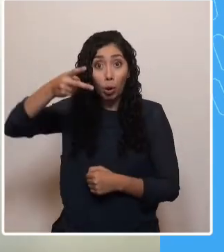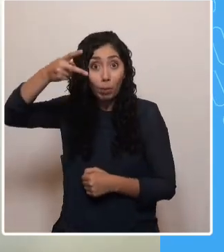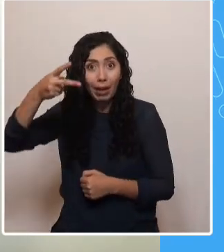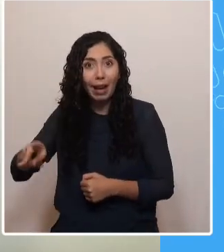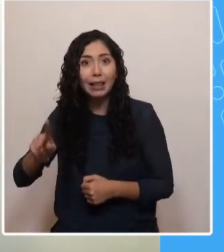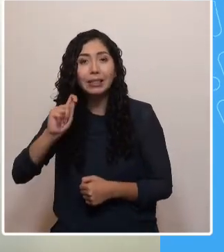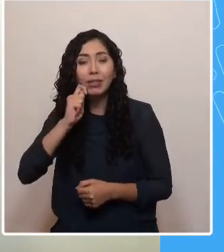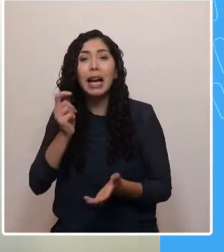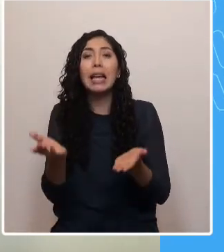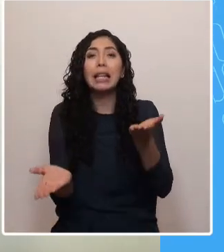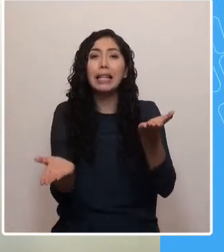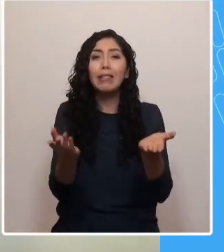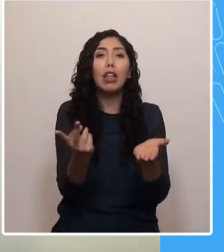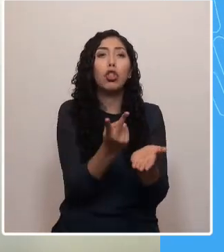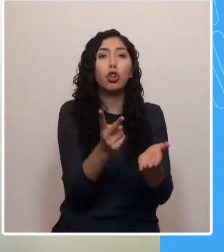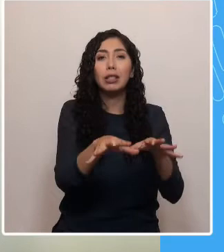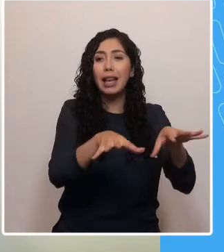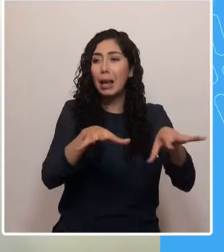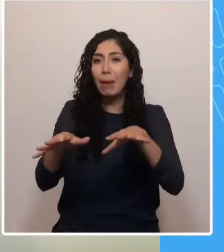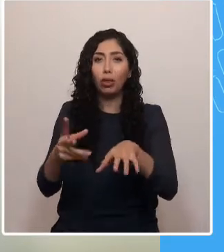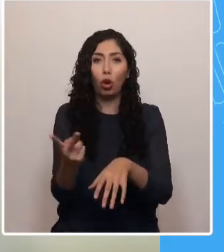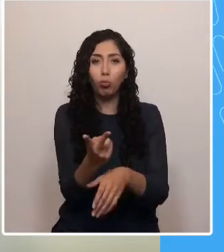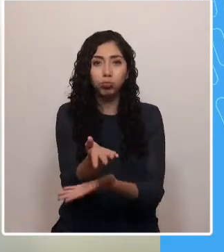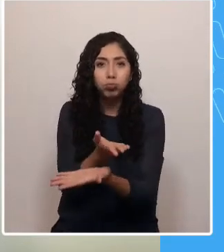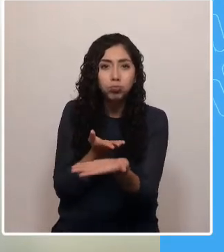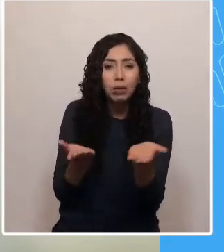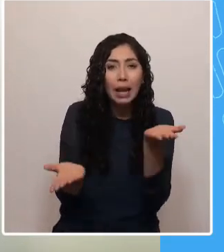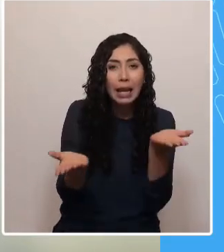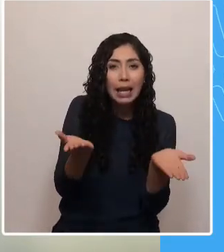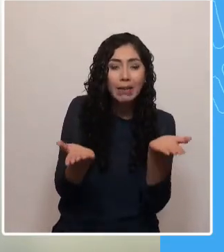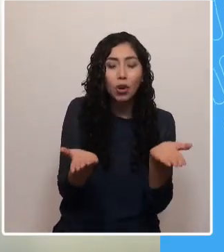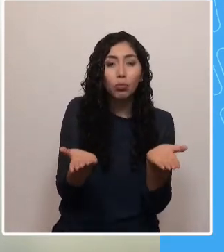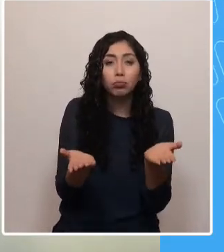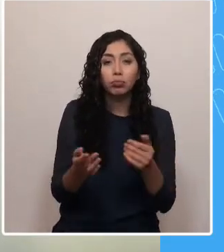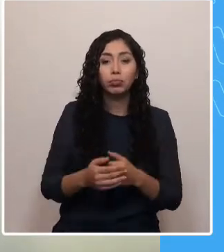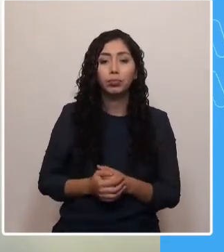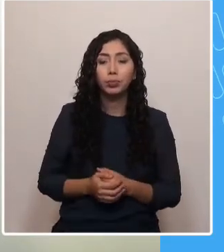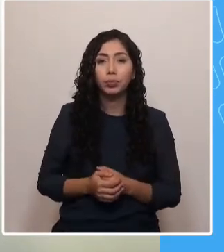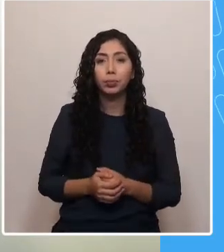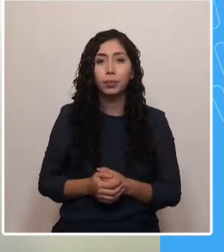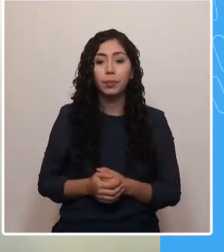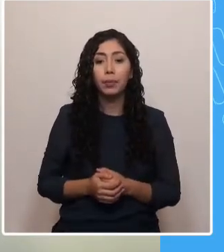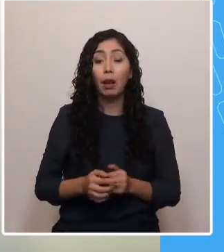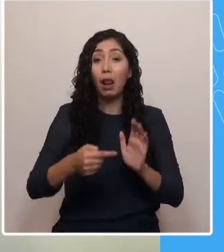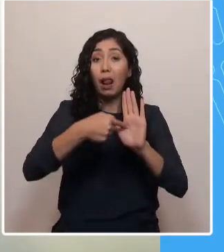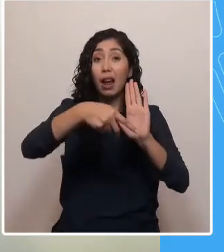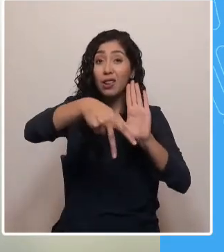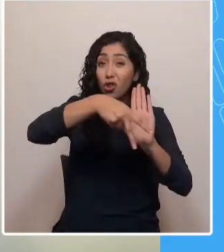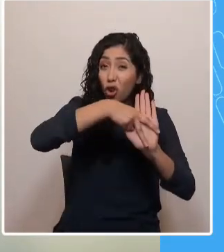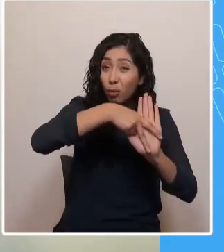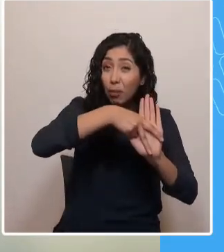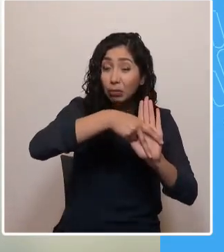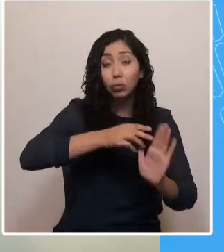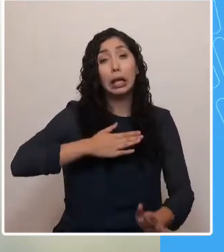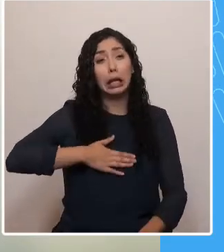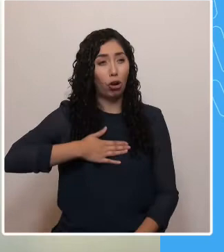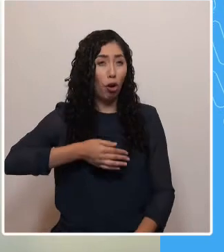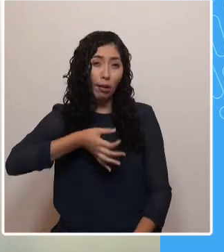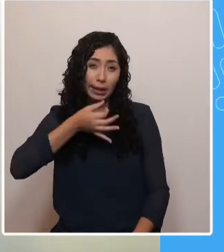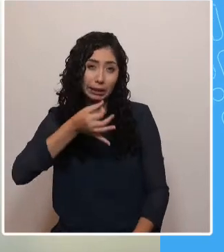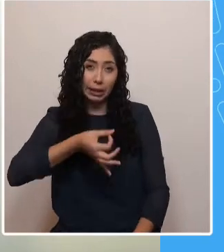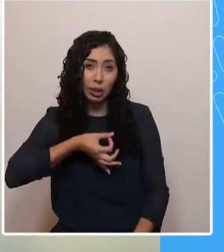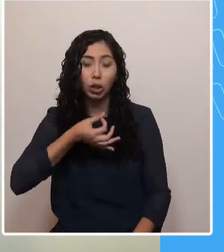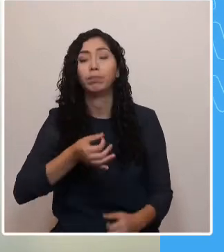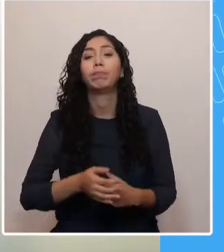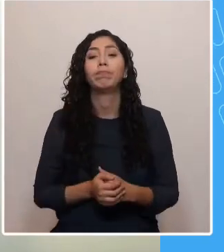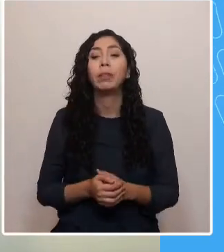ambos elementos y lamentablemente se ha omitido de manera deliberada en este artículo. Esta norma, y quiero decirlo con todas sus letras,